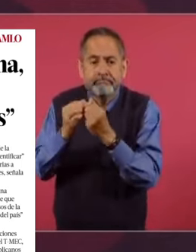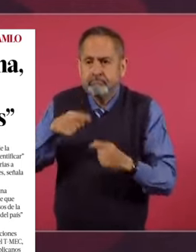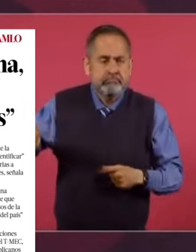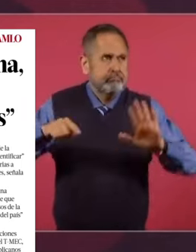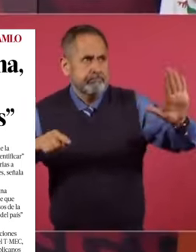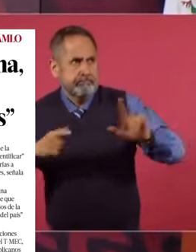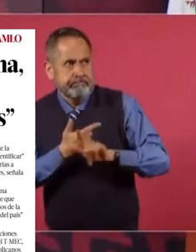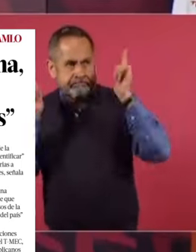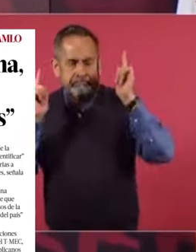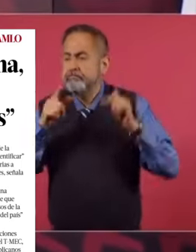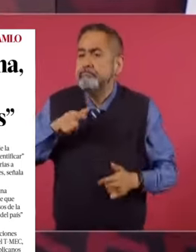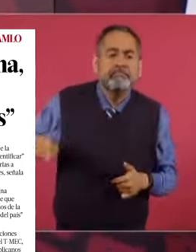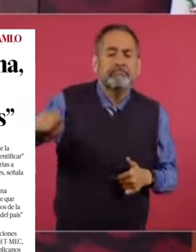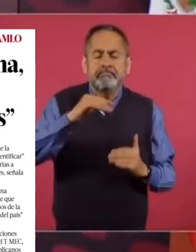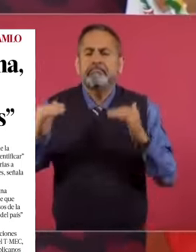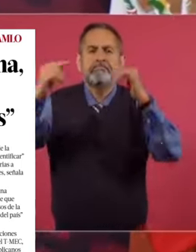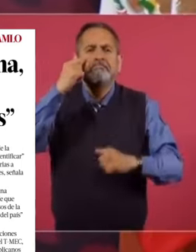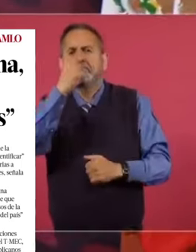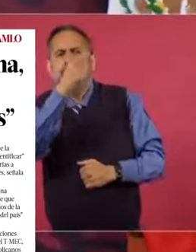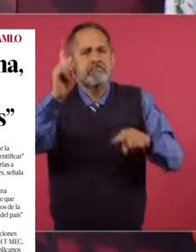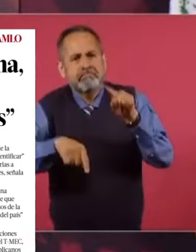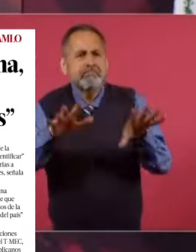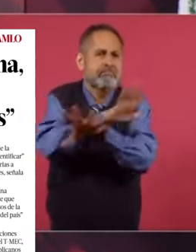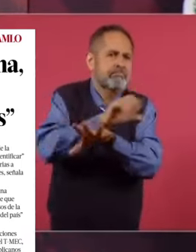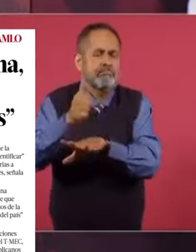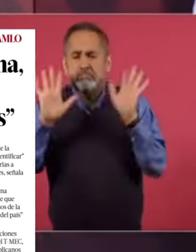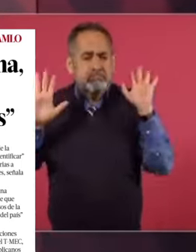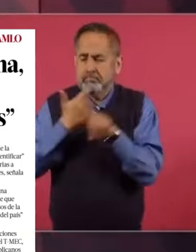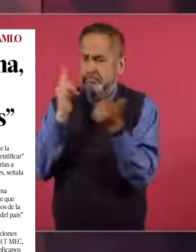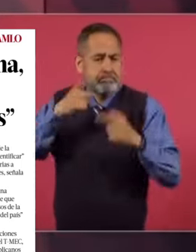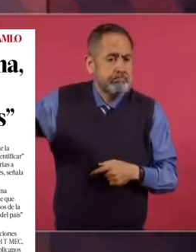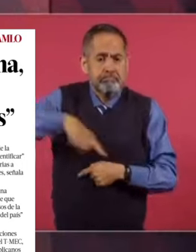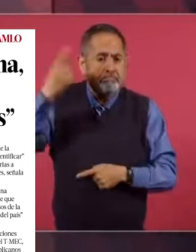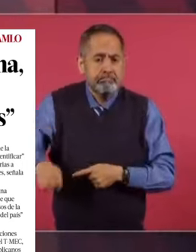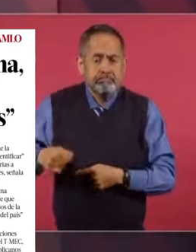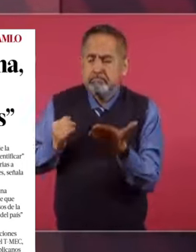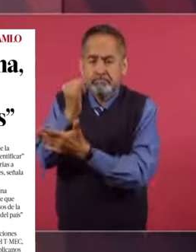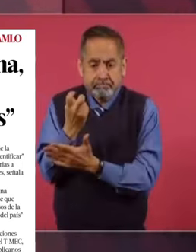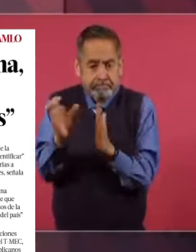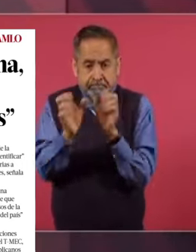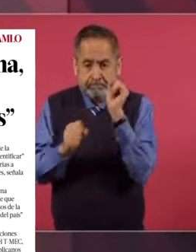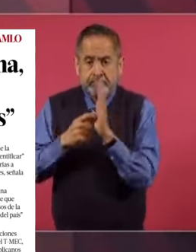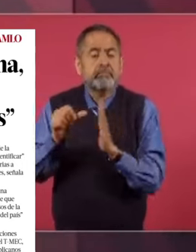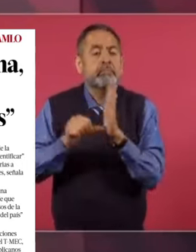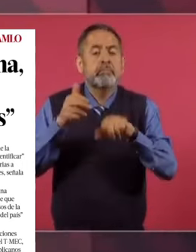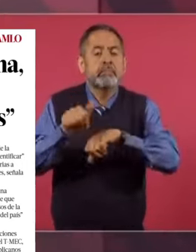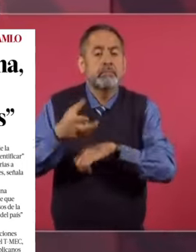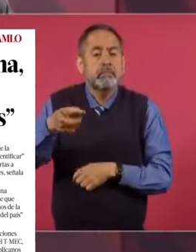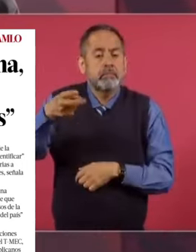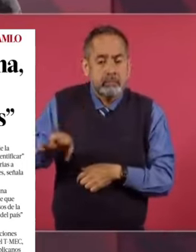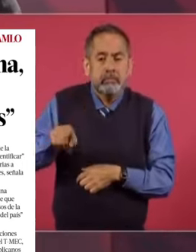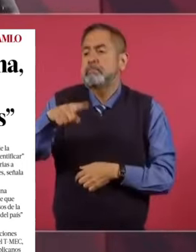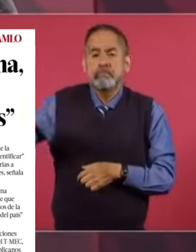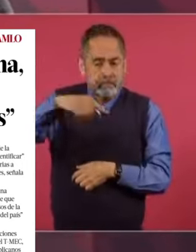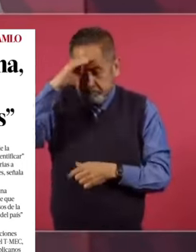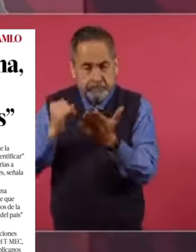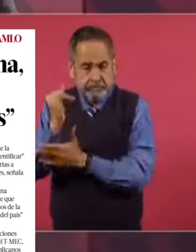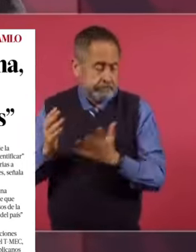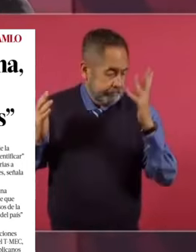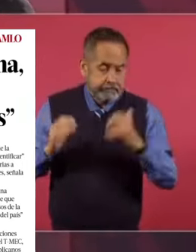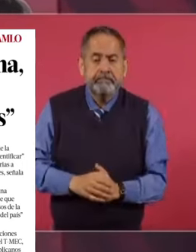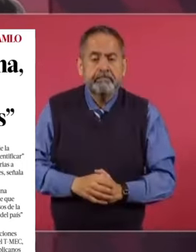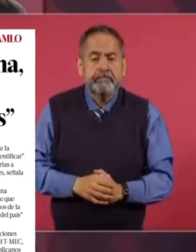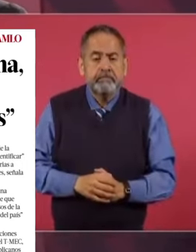soberano, cambiar la forma de su gobierno en cualquier tiempo. Eso establece el artículo 39. Y la